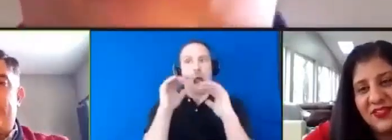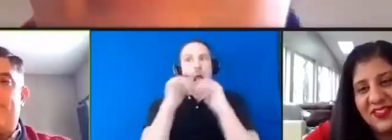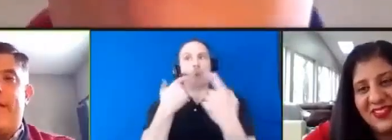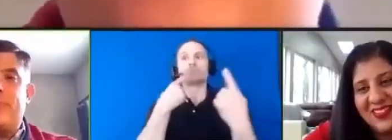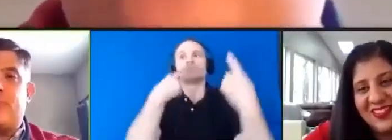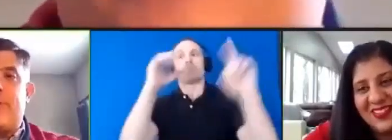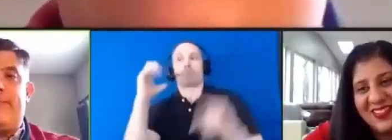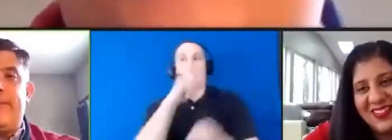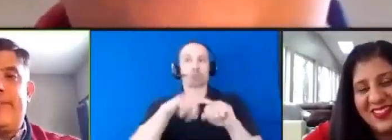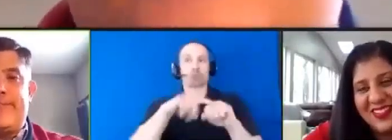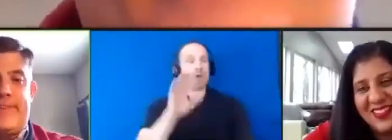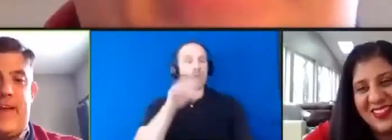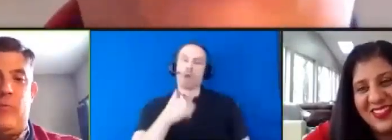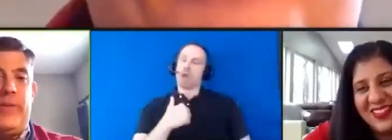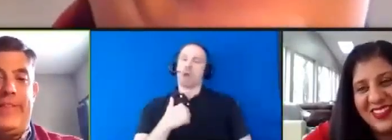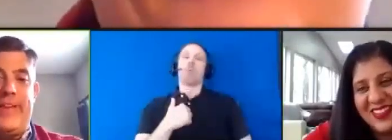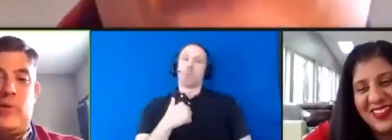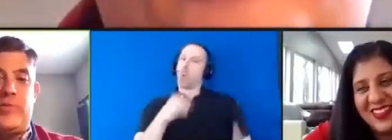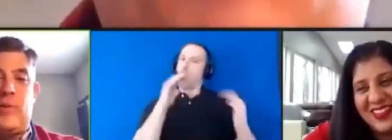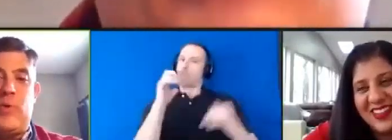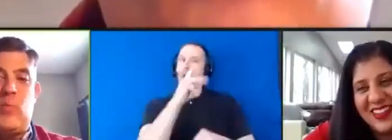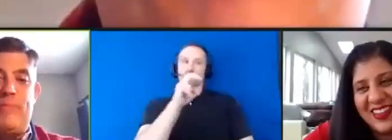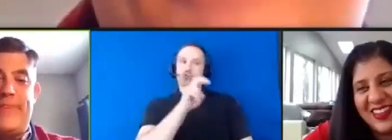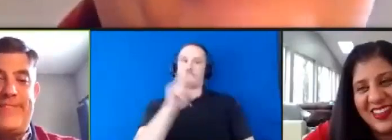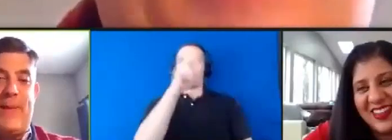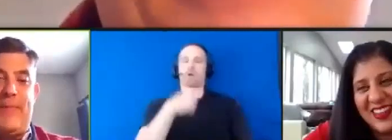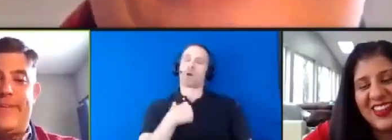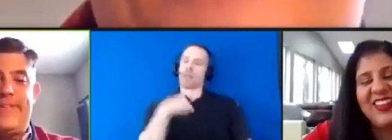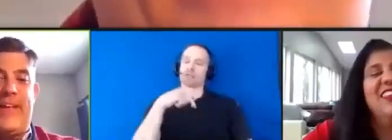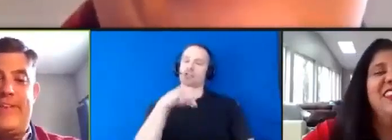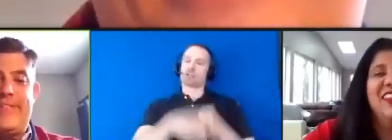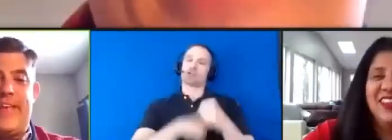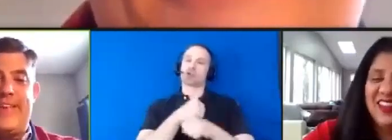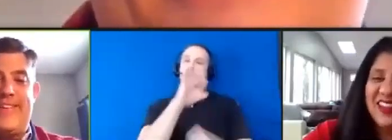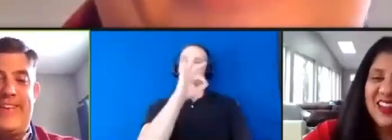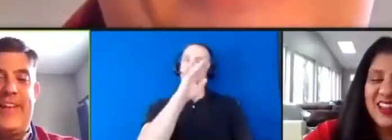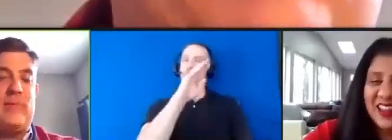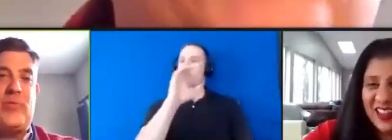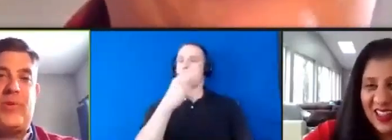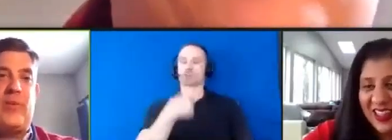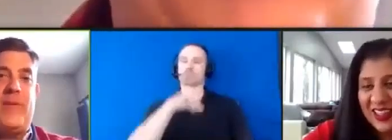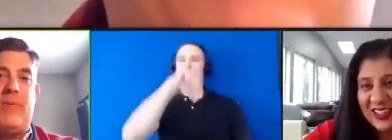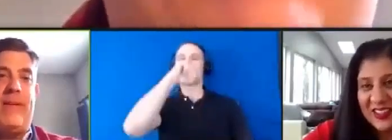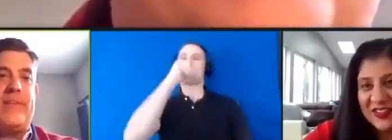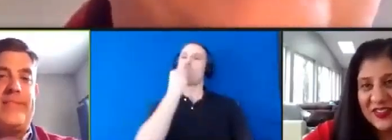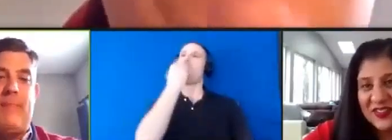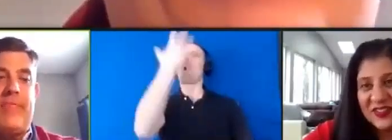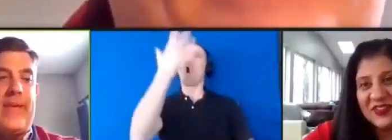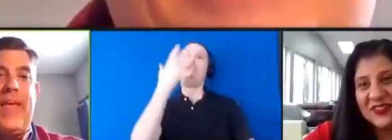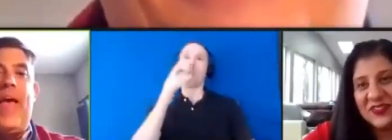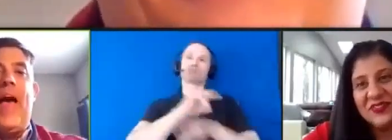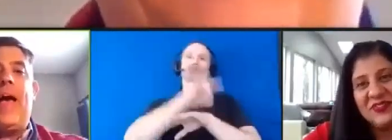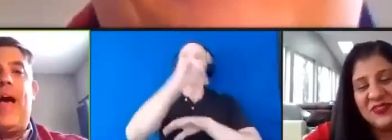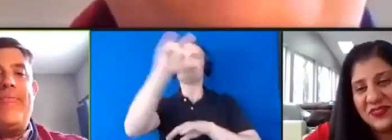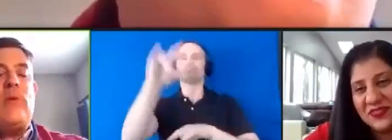de la pandemia veces o que va a haber este viajar las reuniones comunitarias que va a tomar para llegar